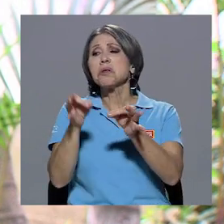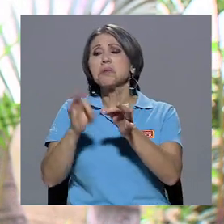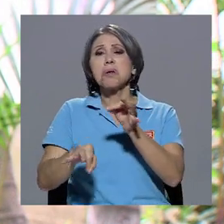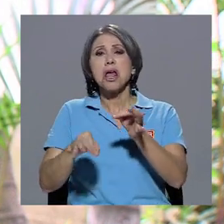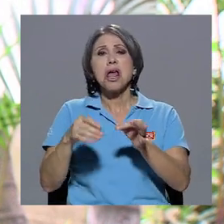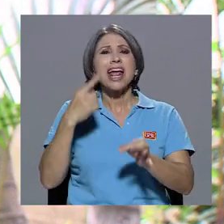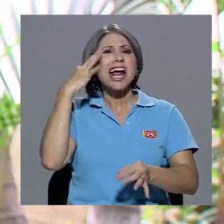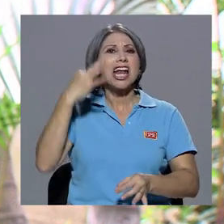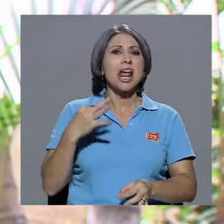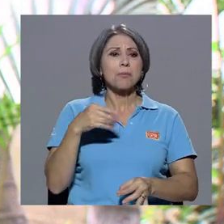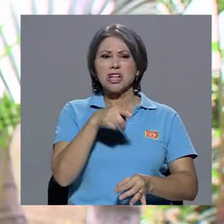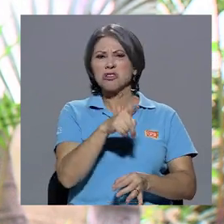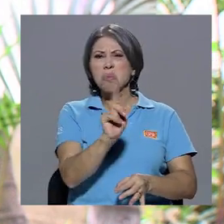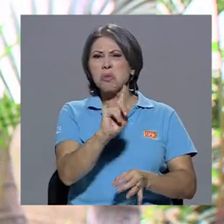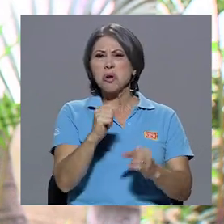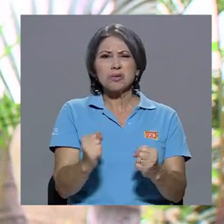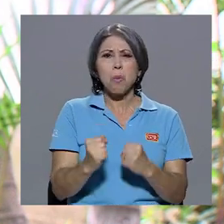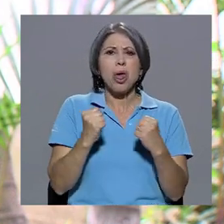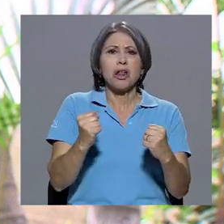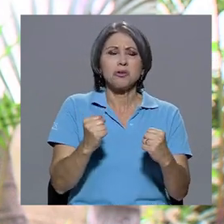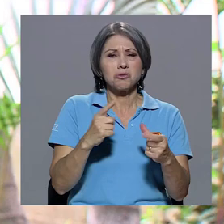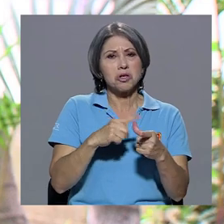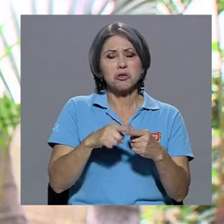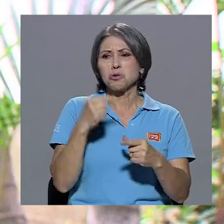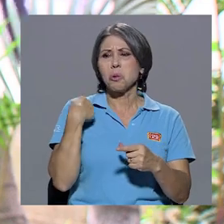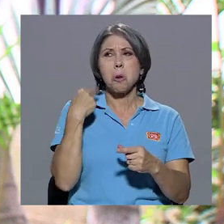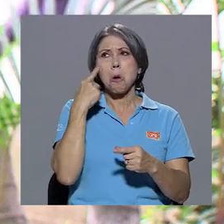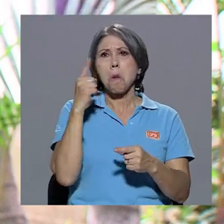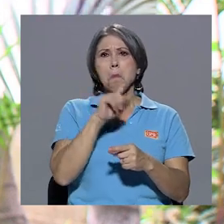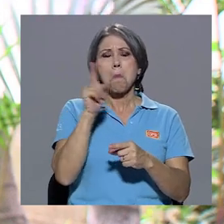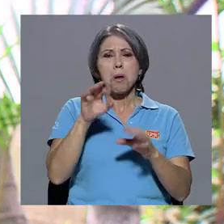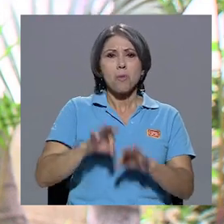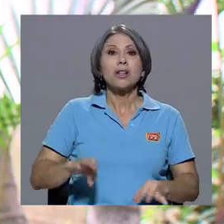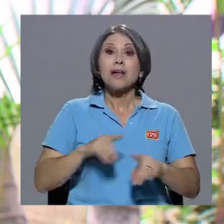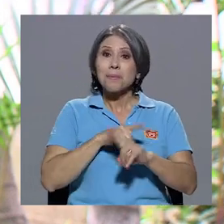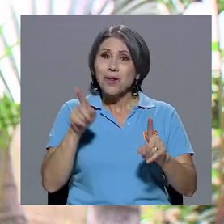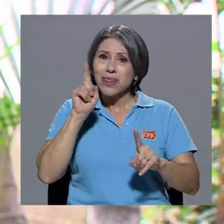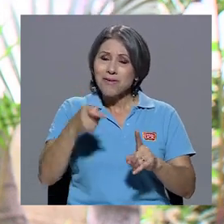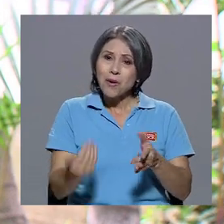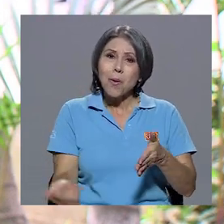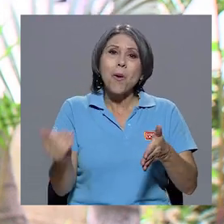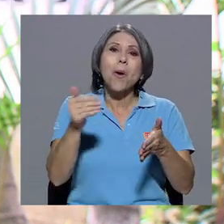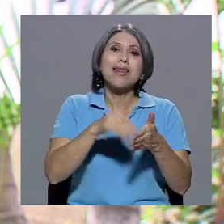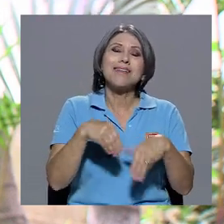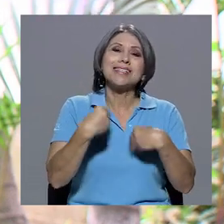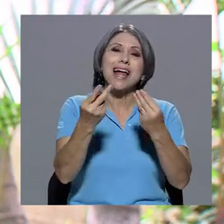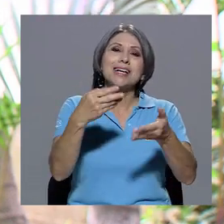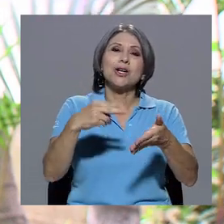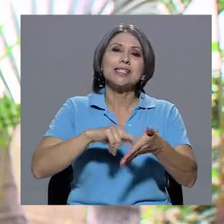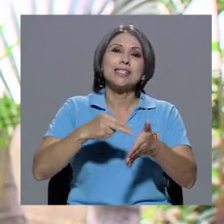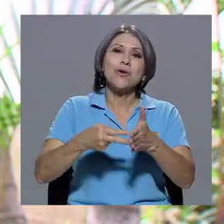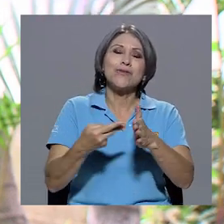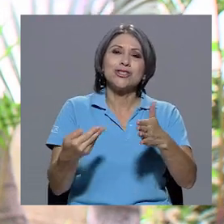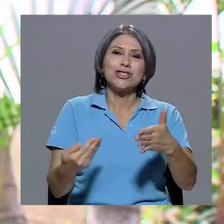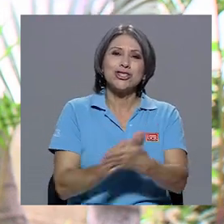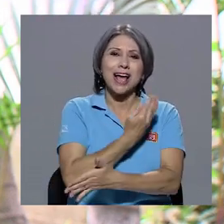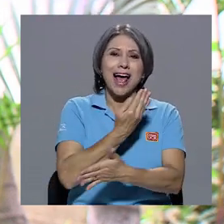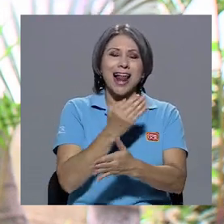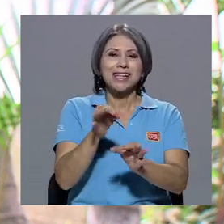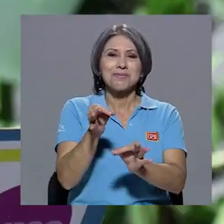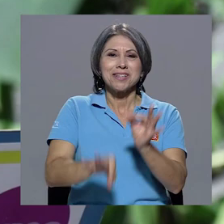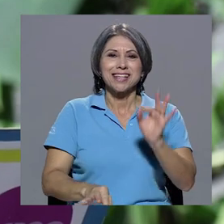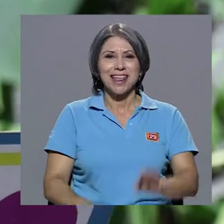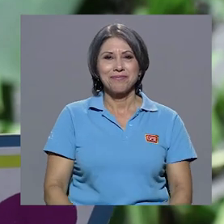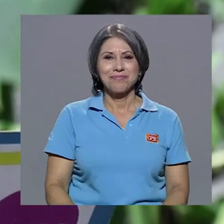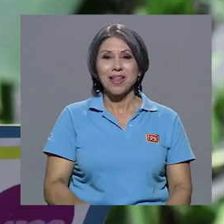simples, parece que no son tan poderosos y uno no les da tanto valor. Entonces, bueno, resignificar la simplicidad es un buen ejercicio también. Exactamente, y